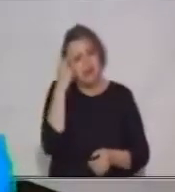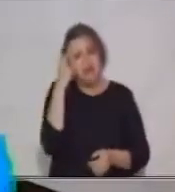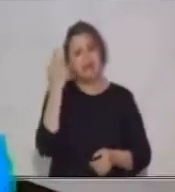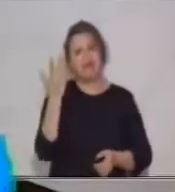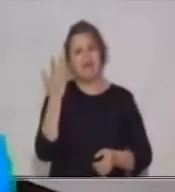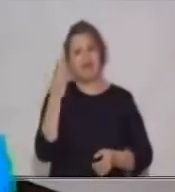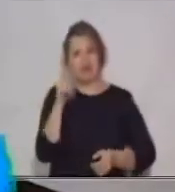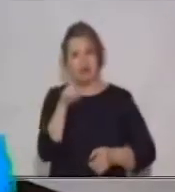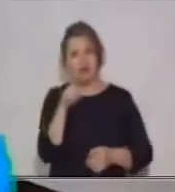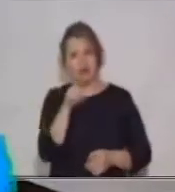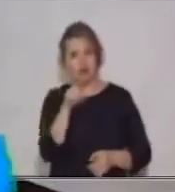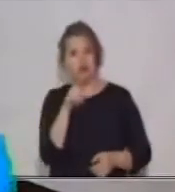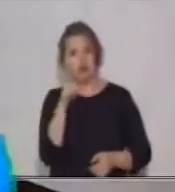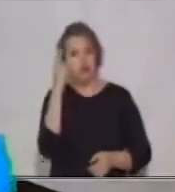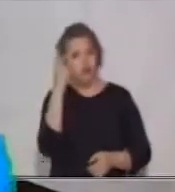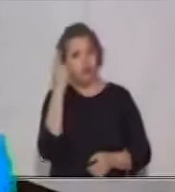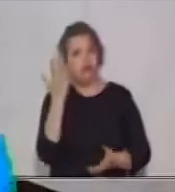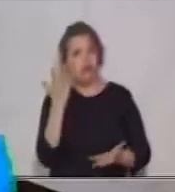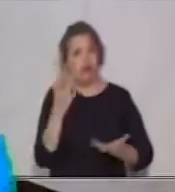están